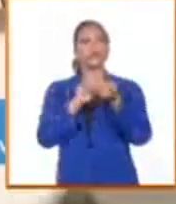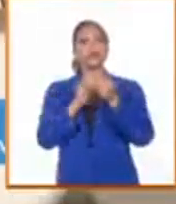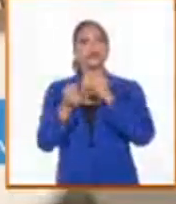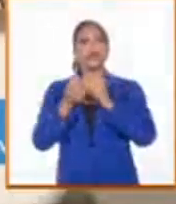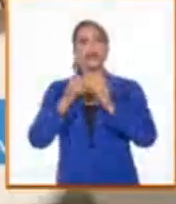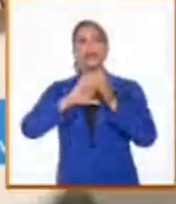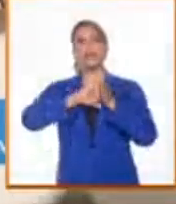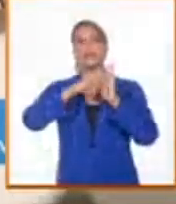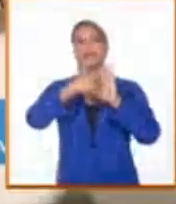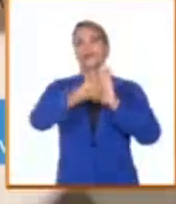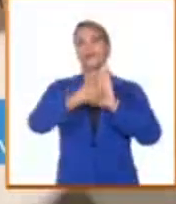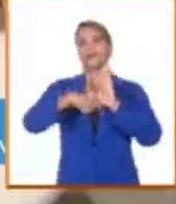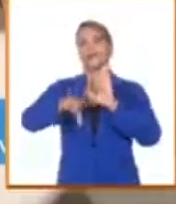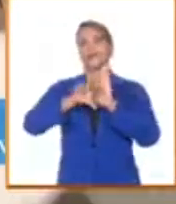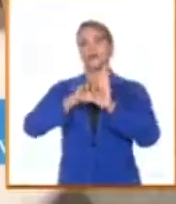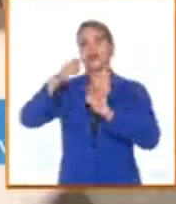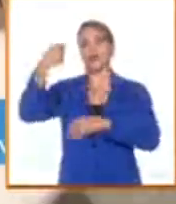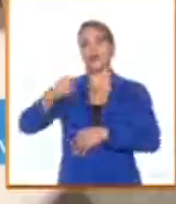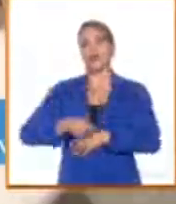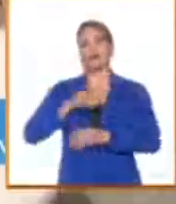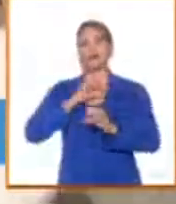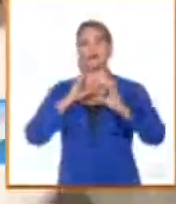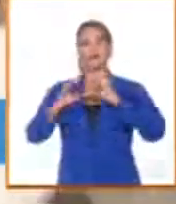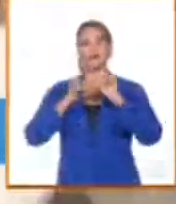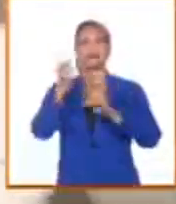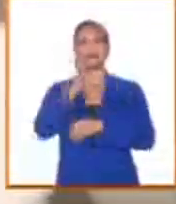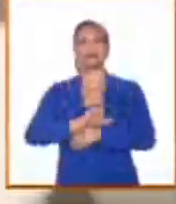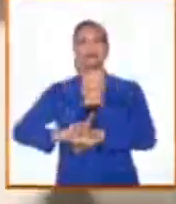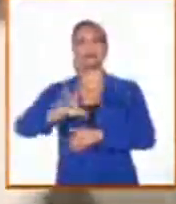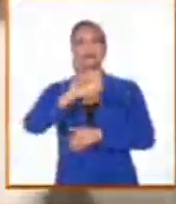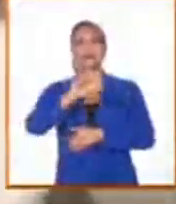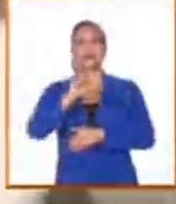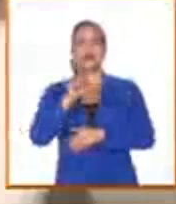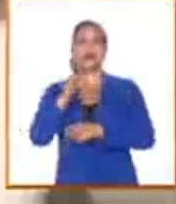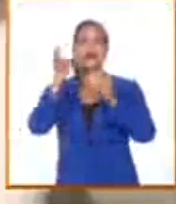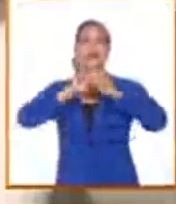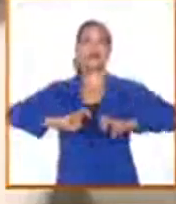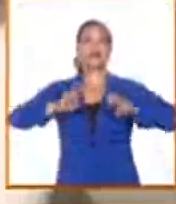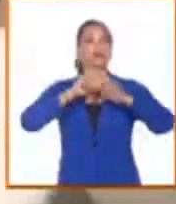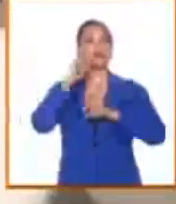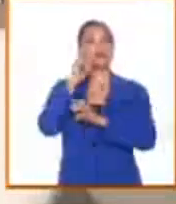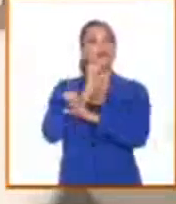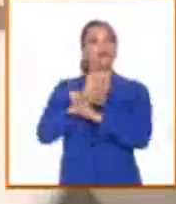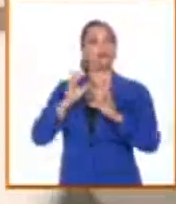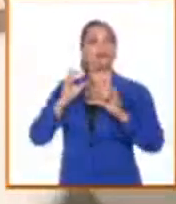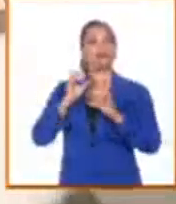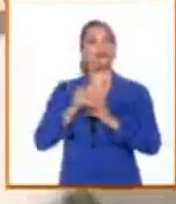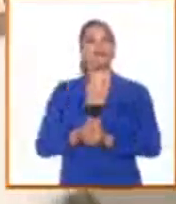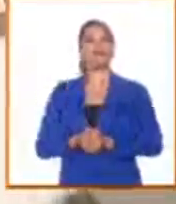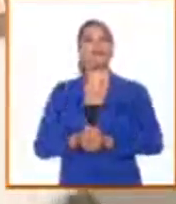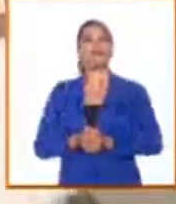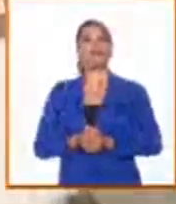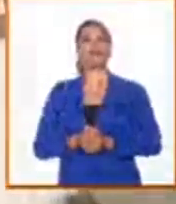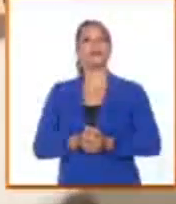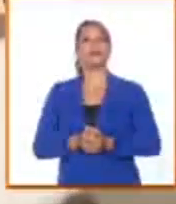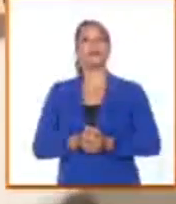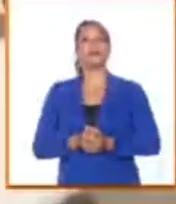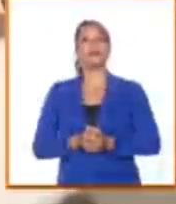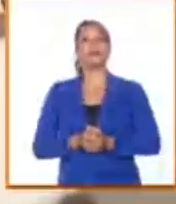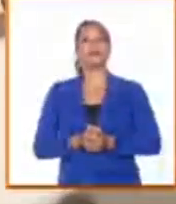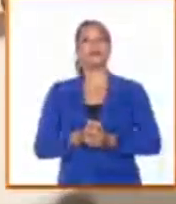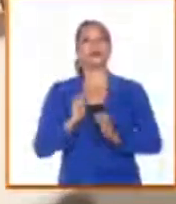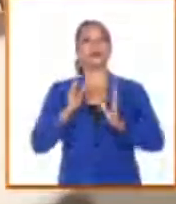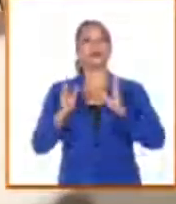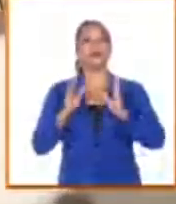de ley de comunicación social que la investigación científica, la investigación desde la